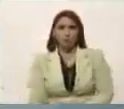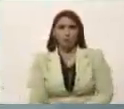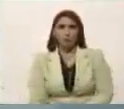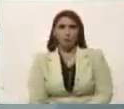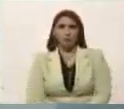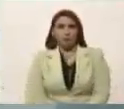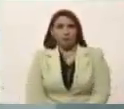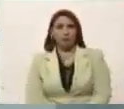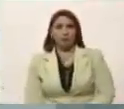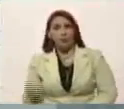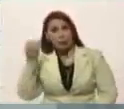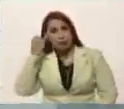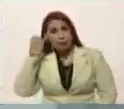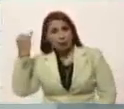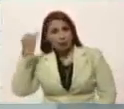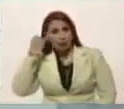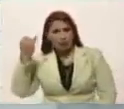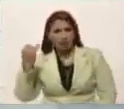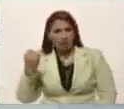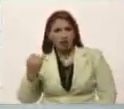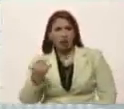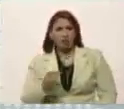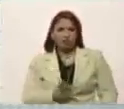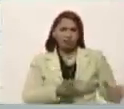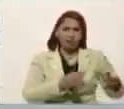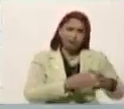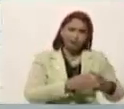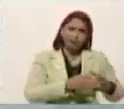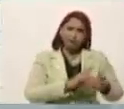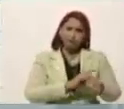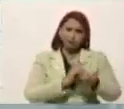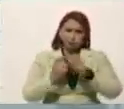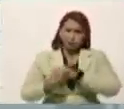La idea de pasar de un concepto